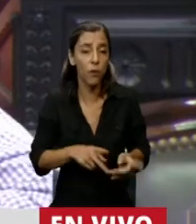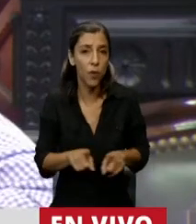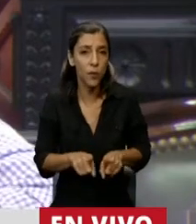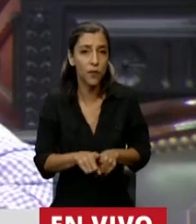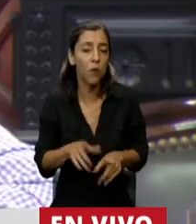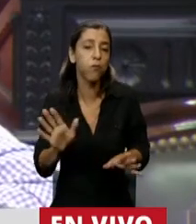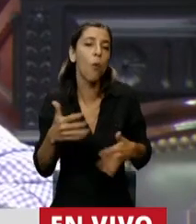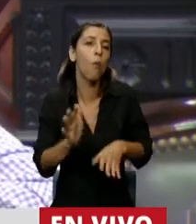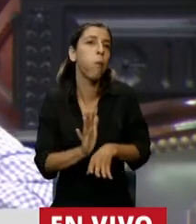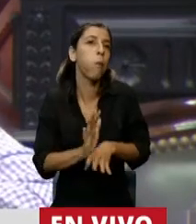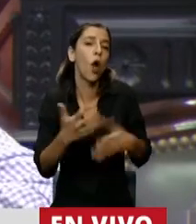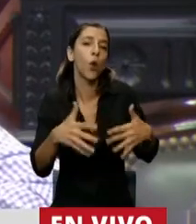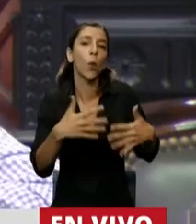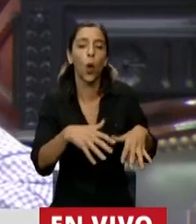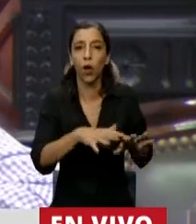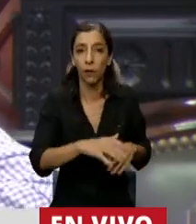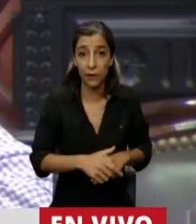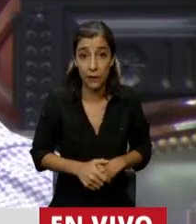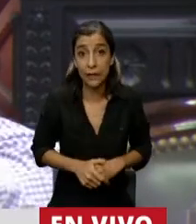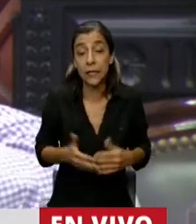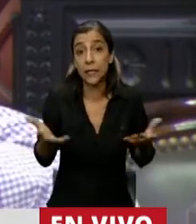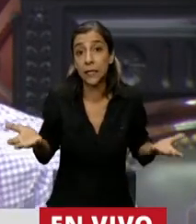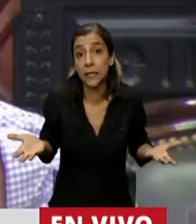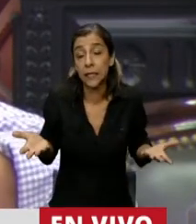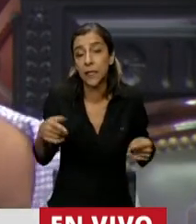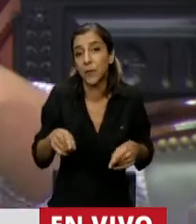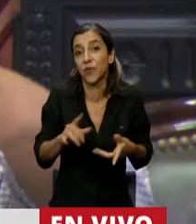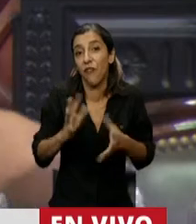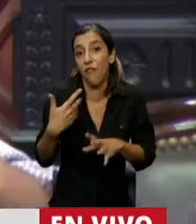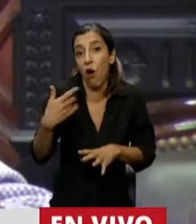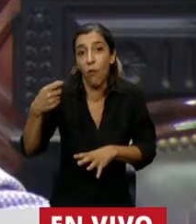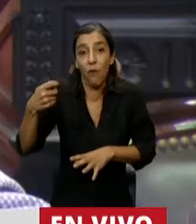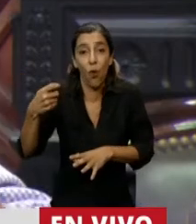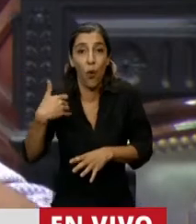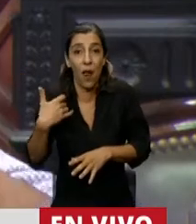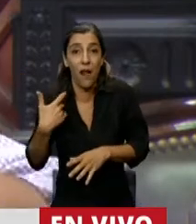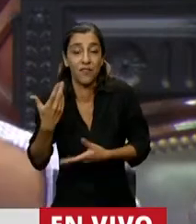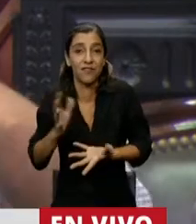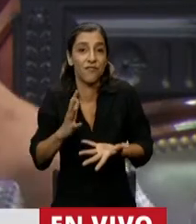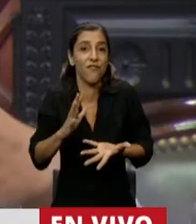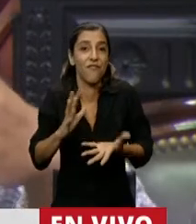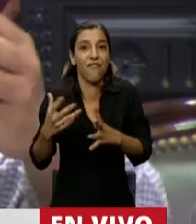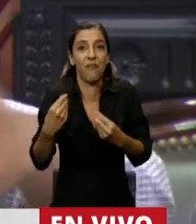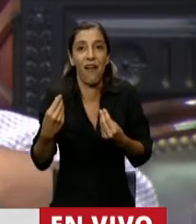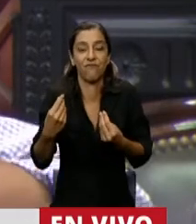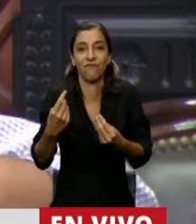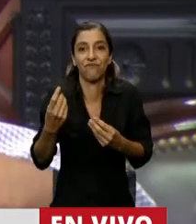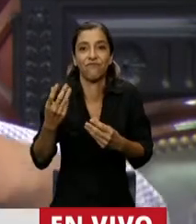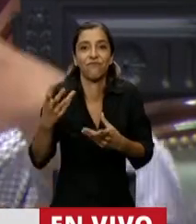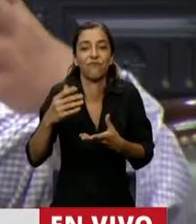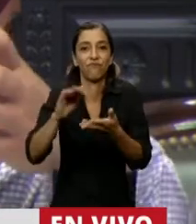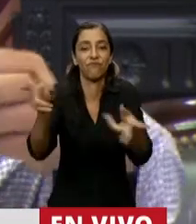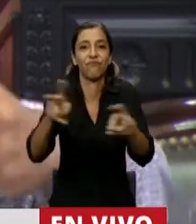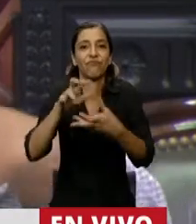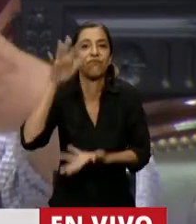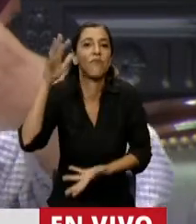restándole importancia a esto, sino solo poniendo al sistema previsional y a esta bendita fórmula en un dogma de fe de veamos